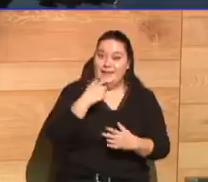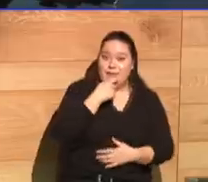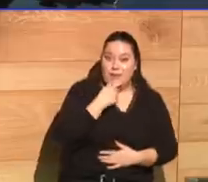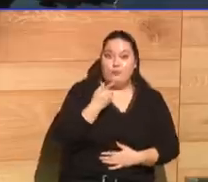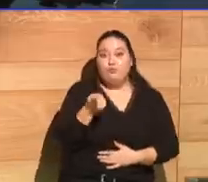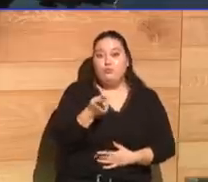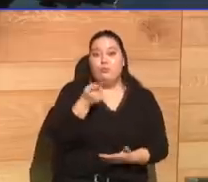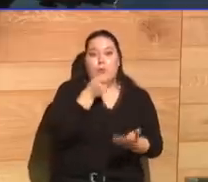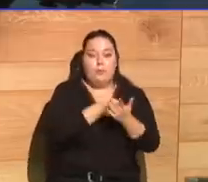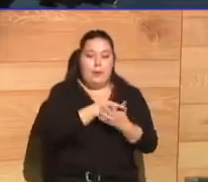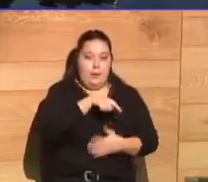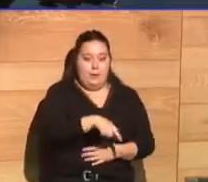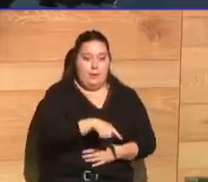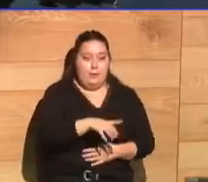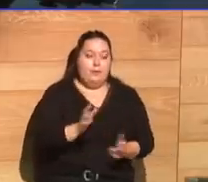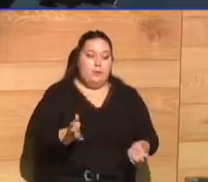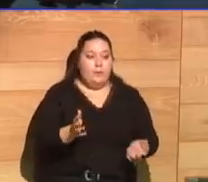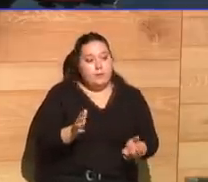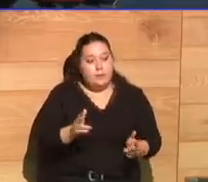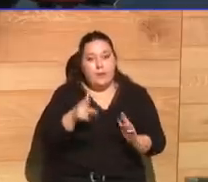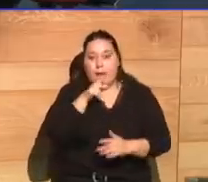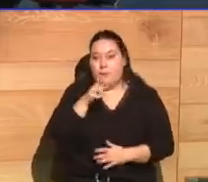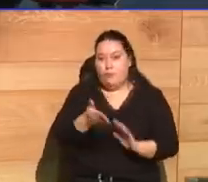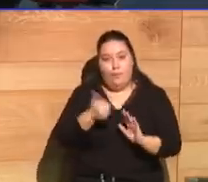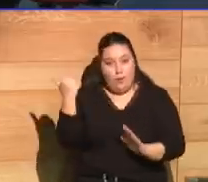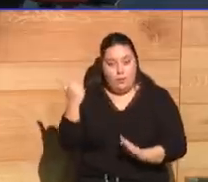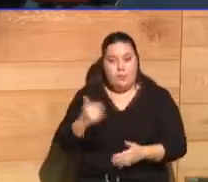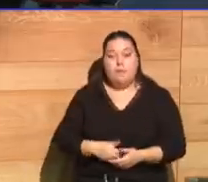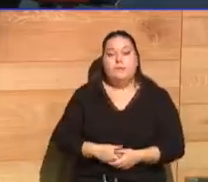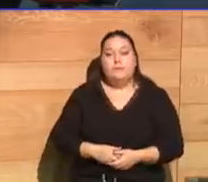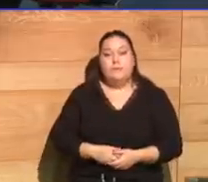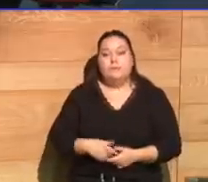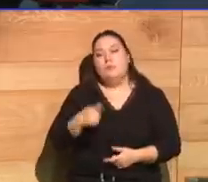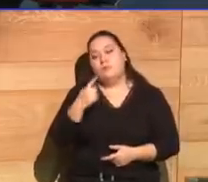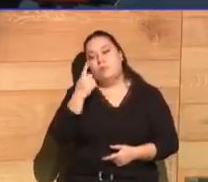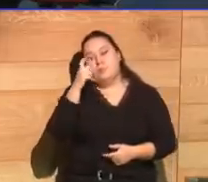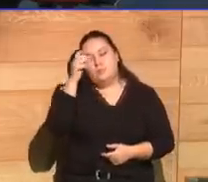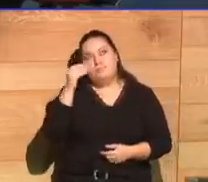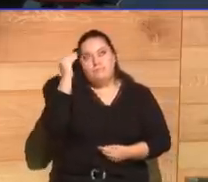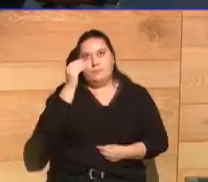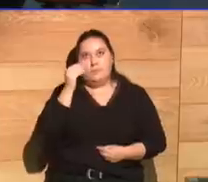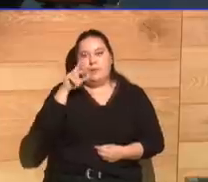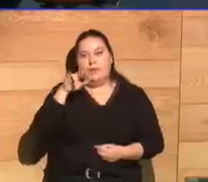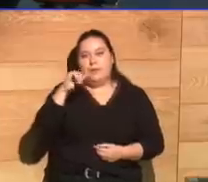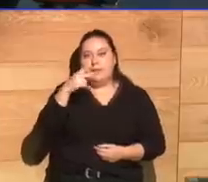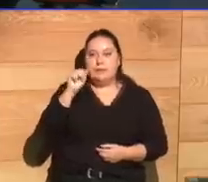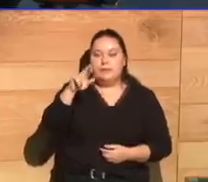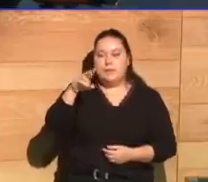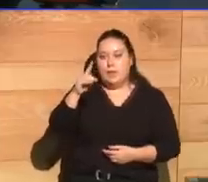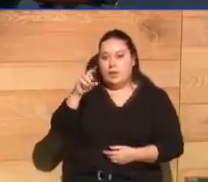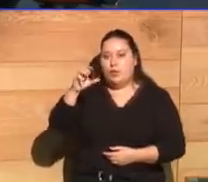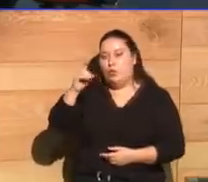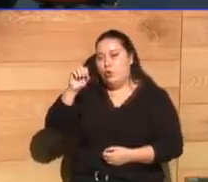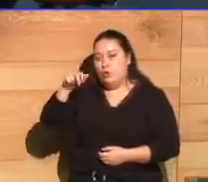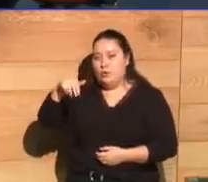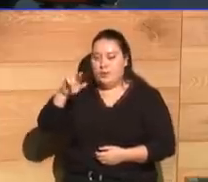Rodrigo, hacia atrás. Así que entonces dejaron caer a Hamilton y alguien se le ocurrió, oye, ¿y este tío Richard Donner qué ha hecho? La profecía, vamos a